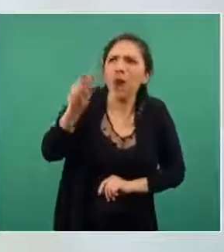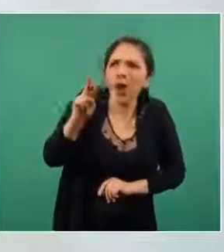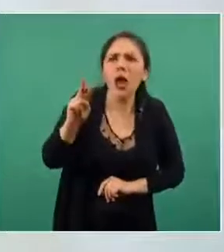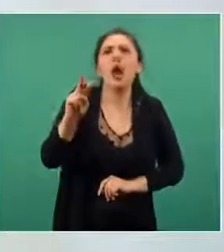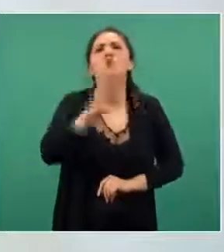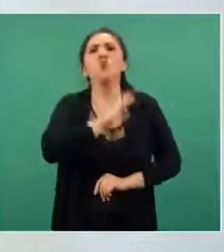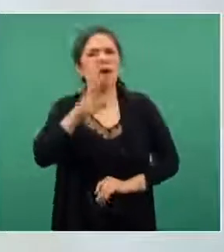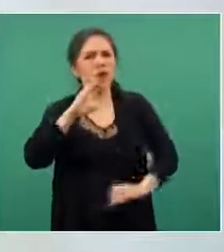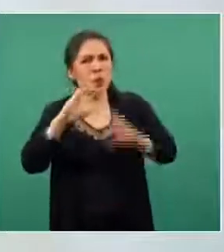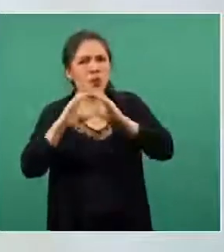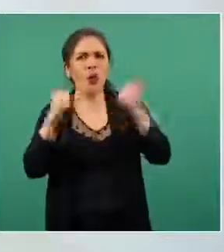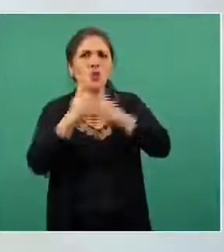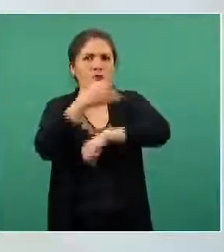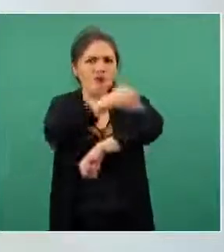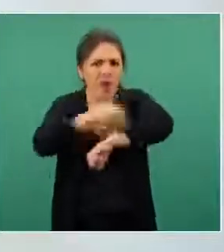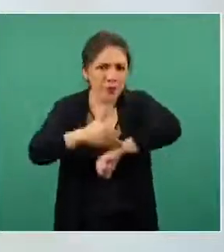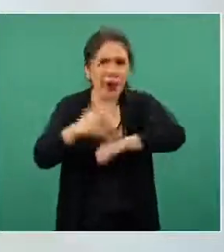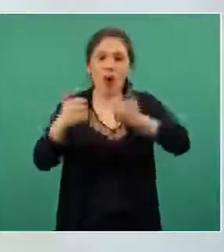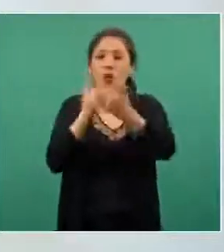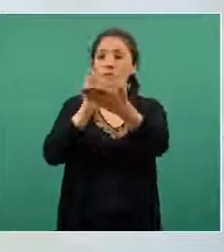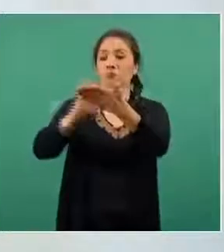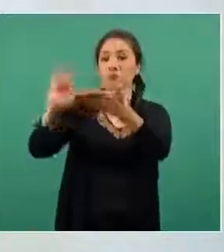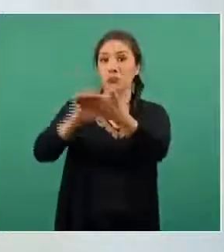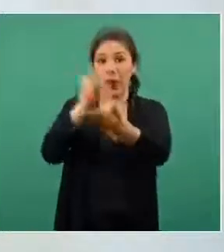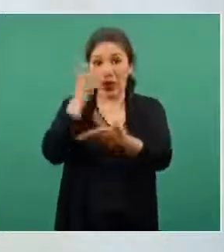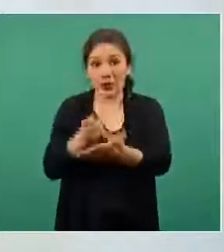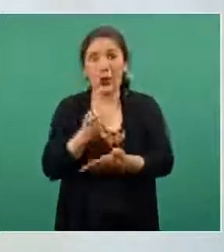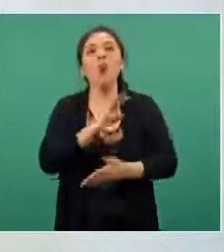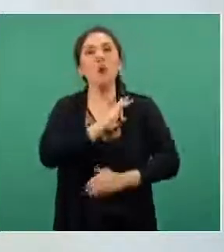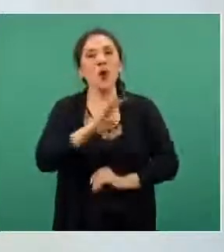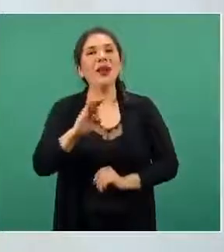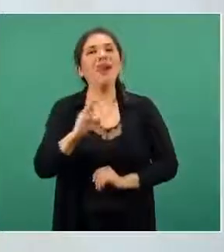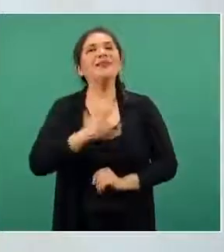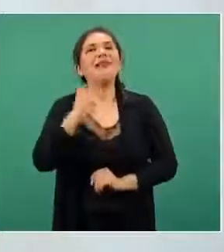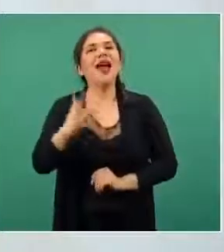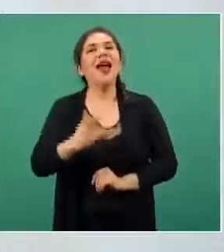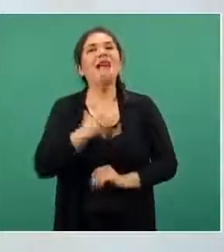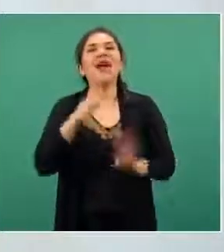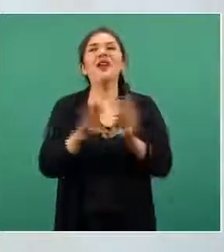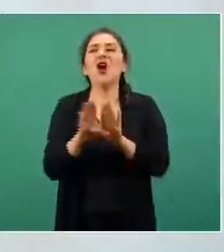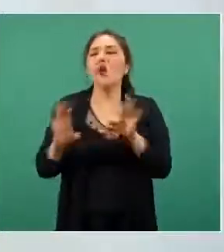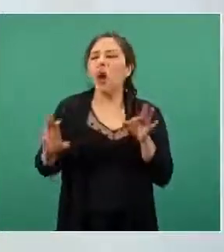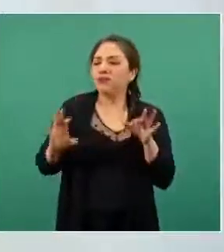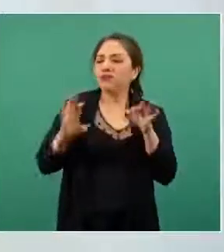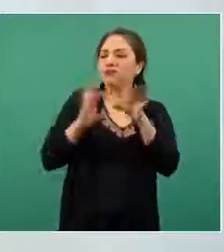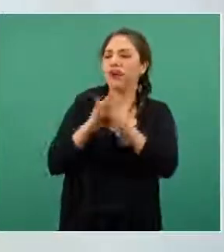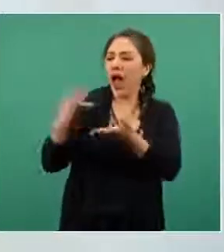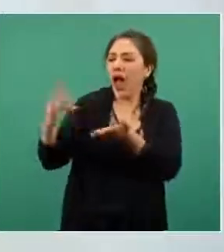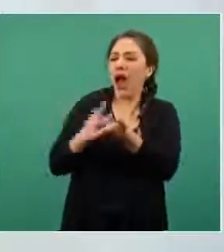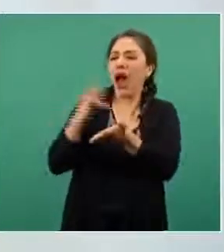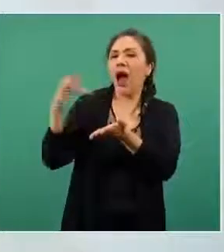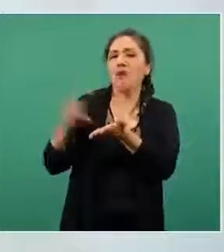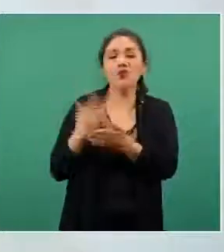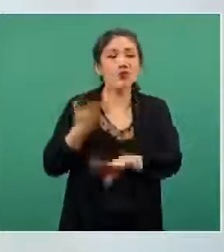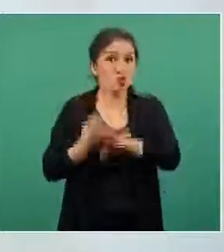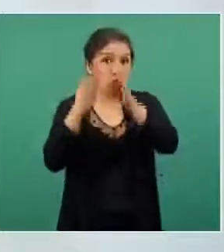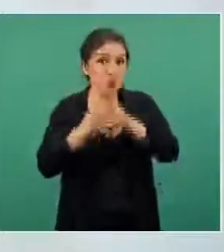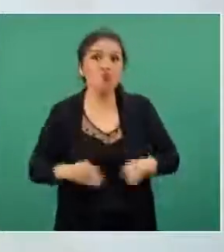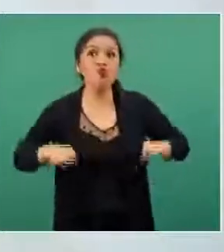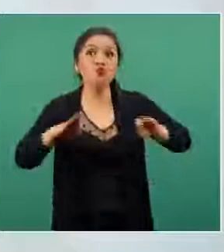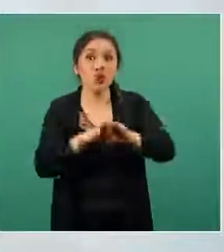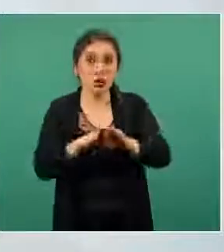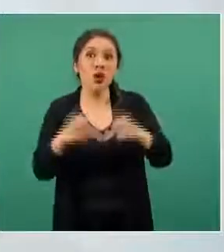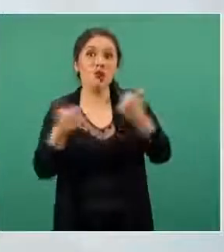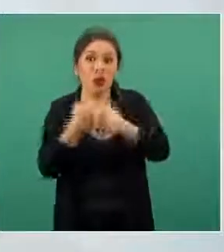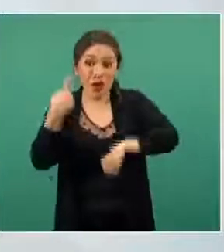poder interactuar con su familia con la tableta, puede sentir ese afecto, ese apoyo emocional tan importante en